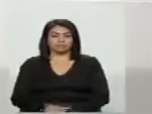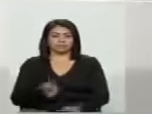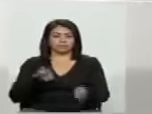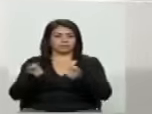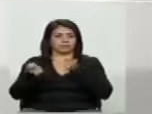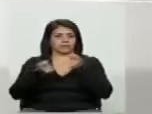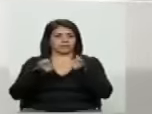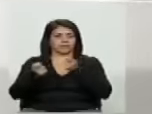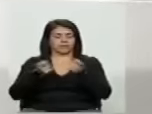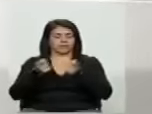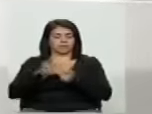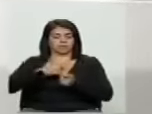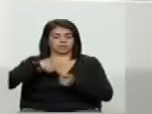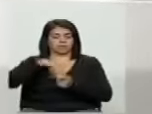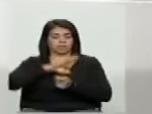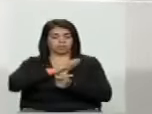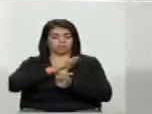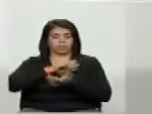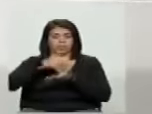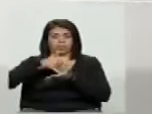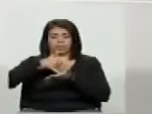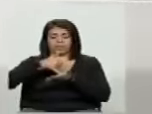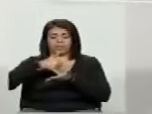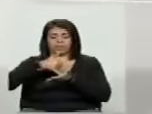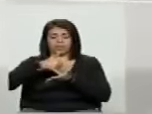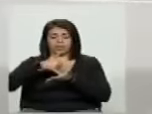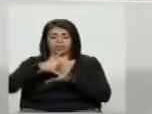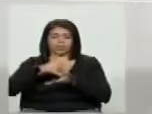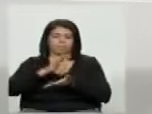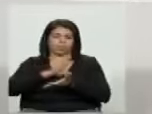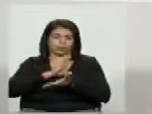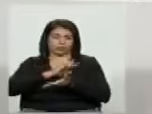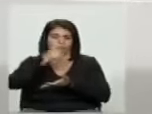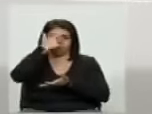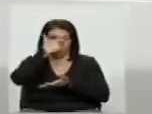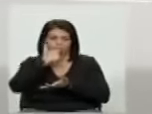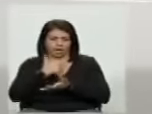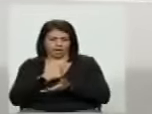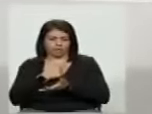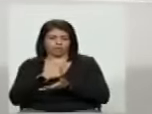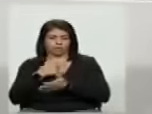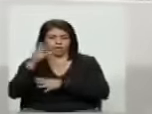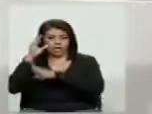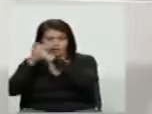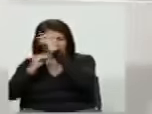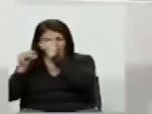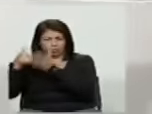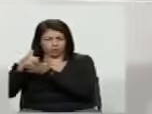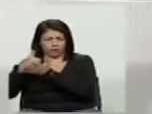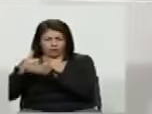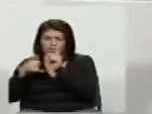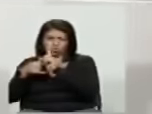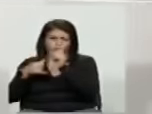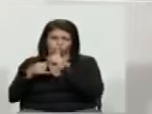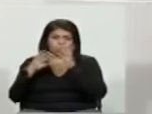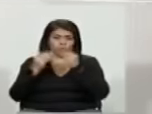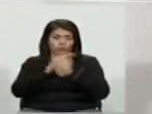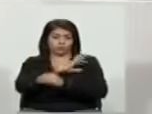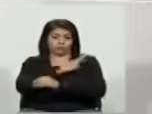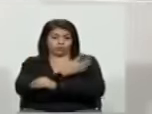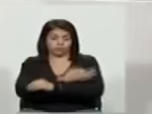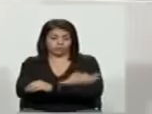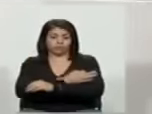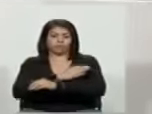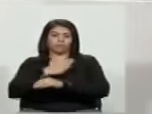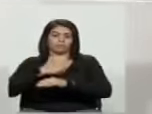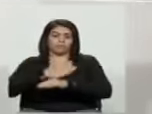dominar desde nuestras propias debilidades, que son innatas además. No son aprendidas. Tienen tanta fuerza y tanto poder